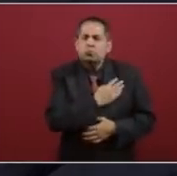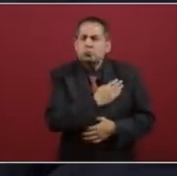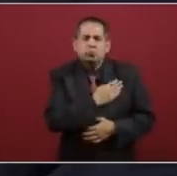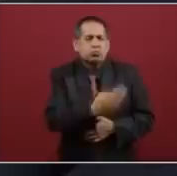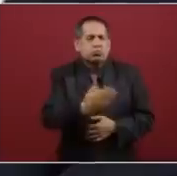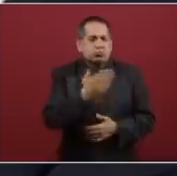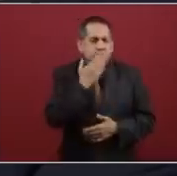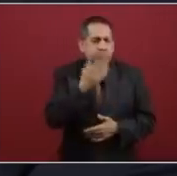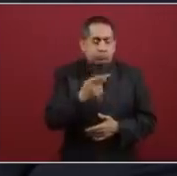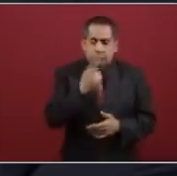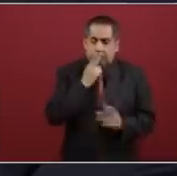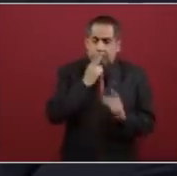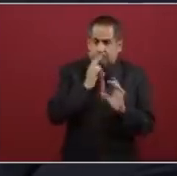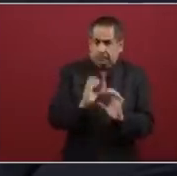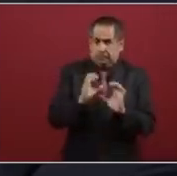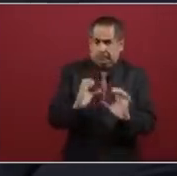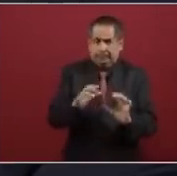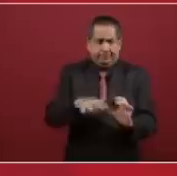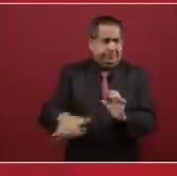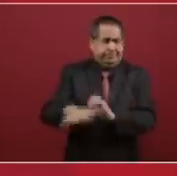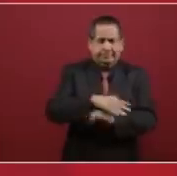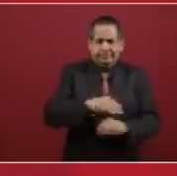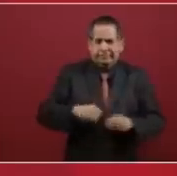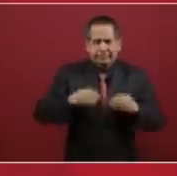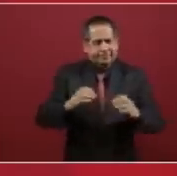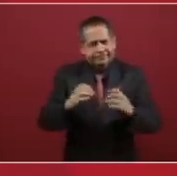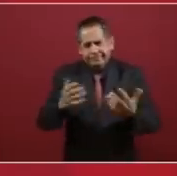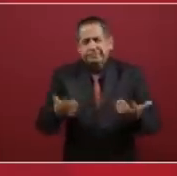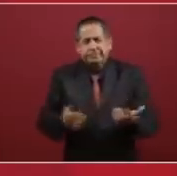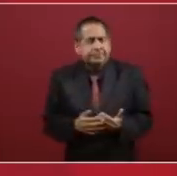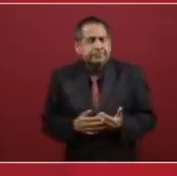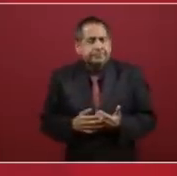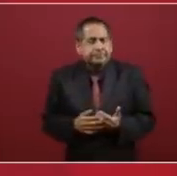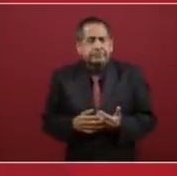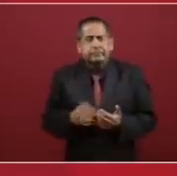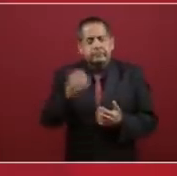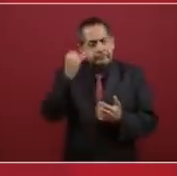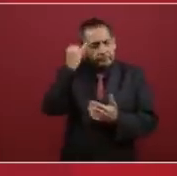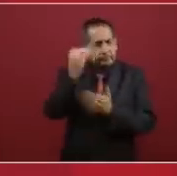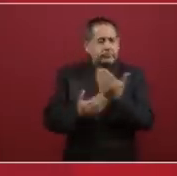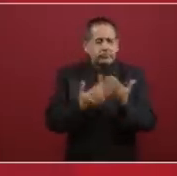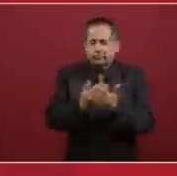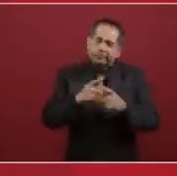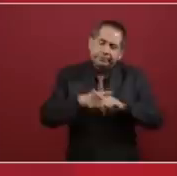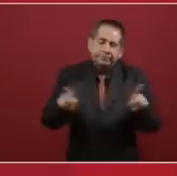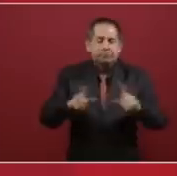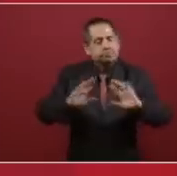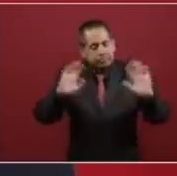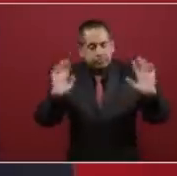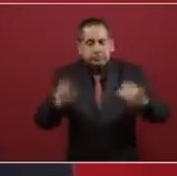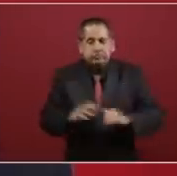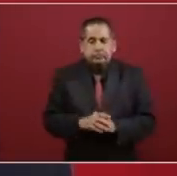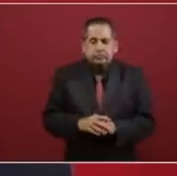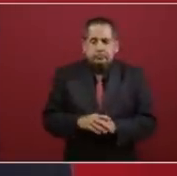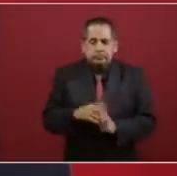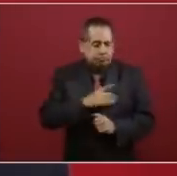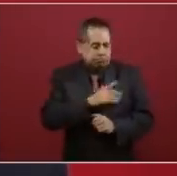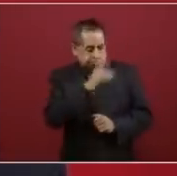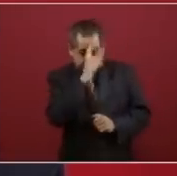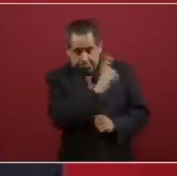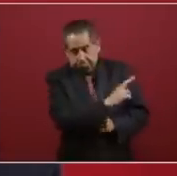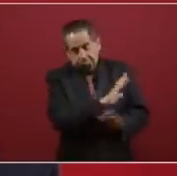que tenemos que cuidar. Son planteamientos distintos, pero bueno,